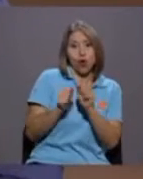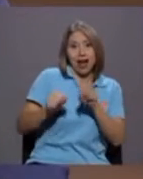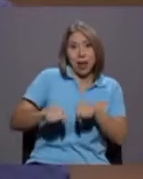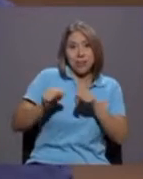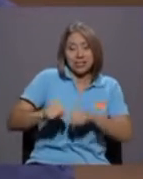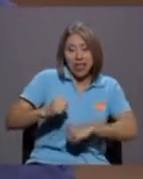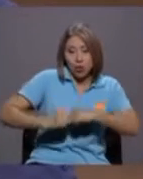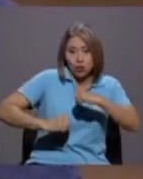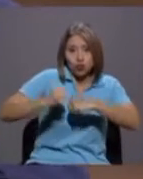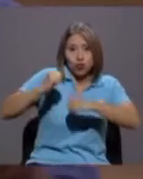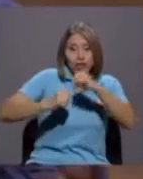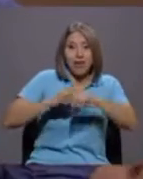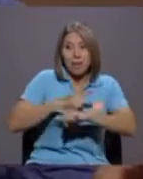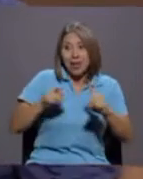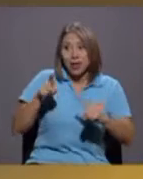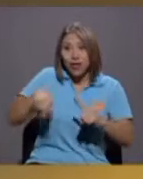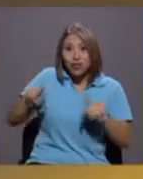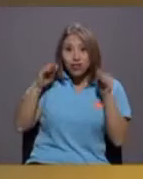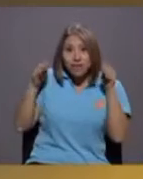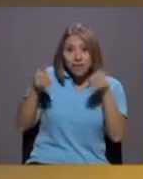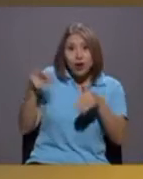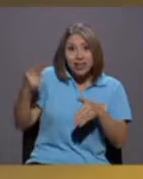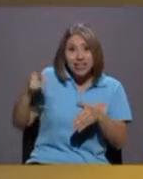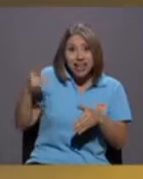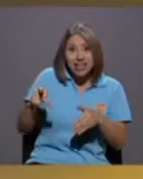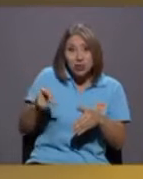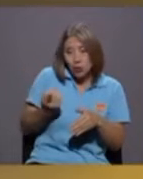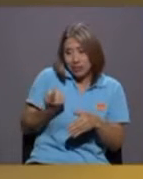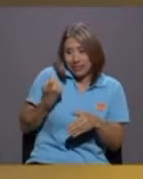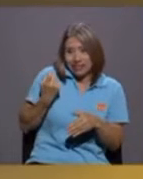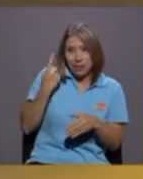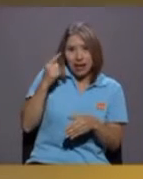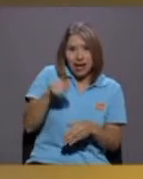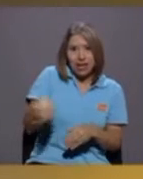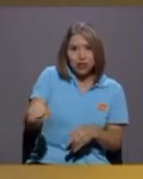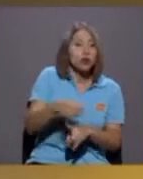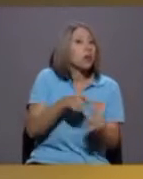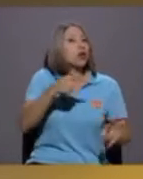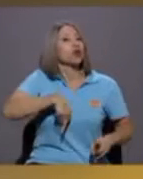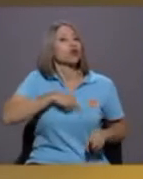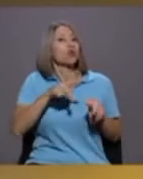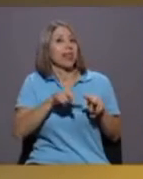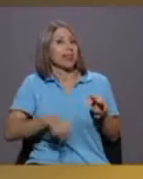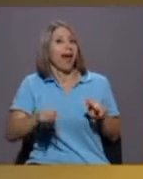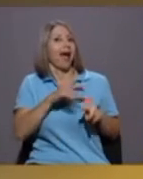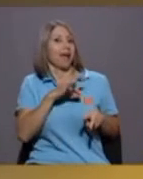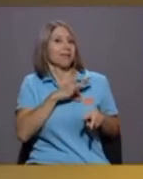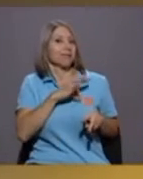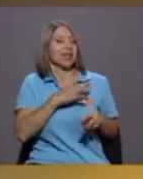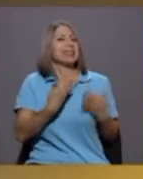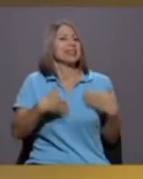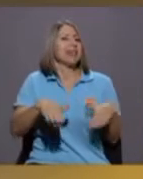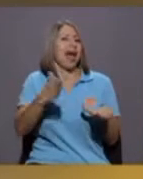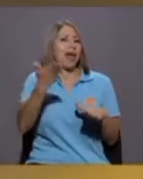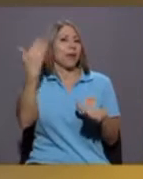son recientes en ellos. Nosotros tenemos la ventaja desde los años 90 venimos trabajando esto, y entonces ya hay